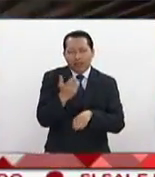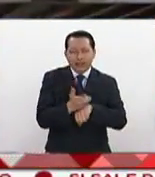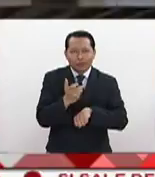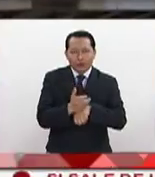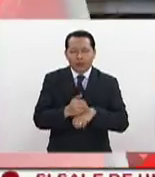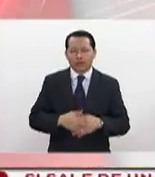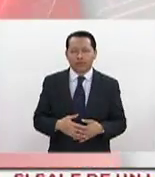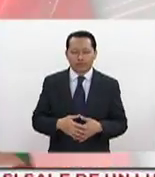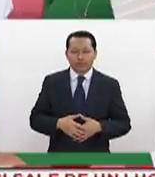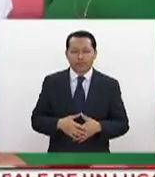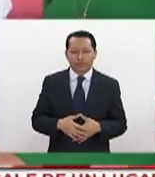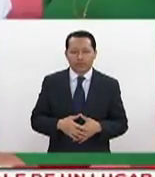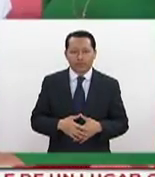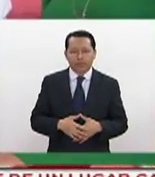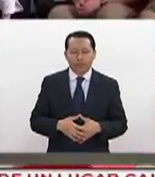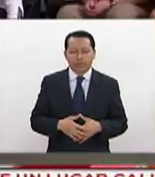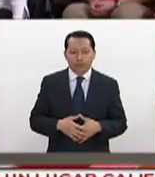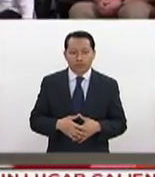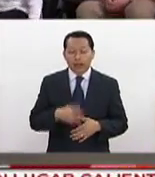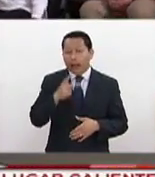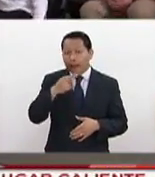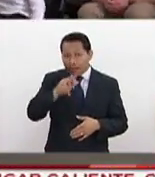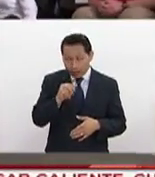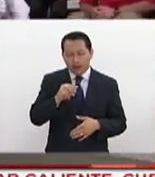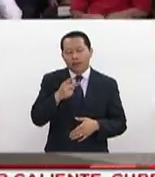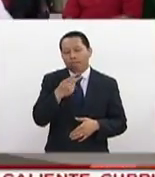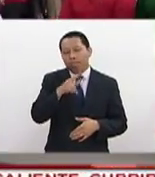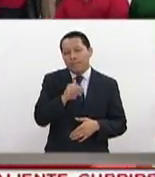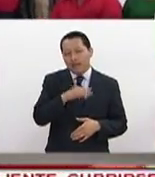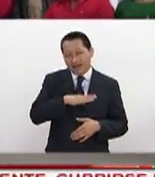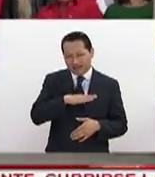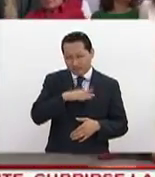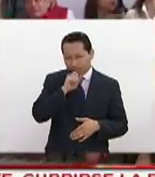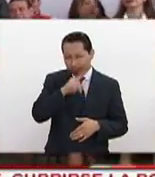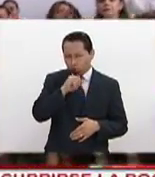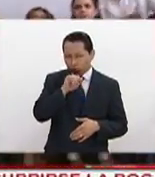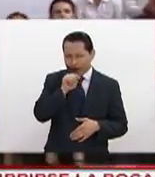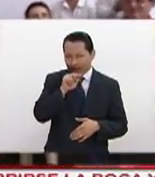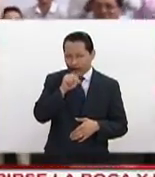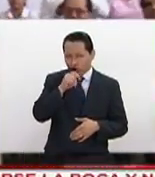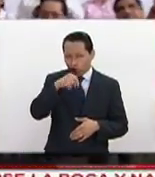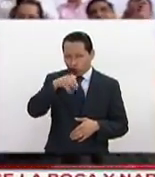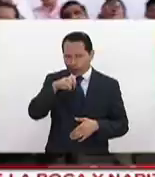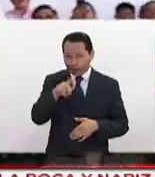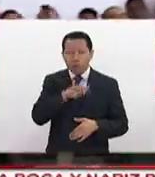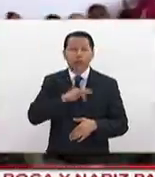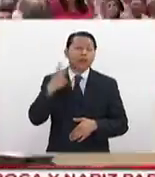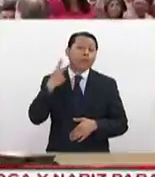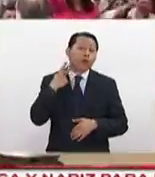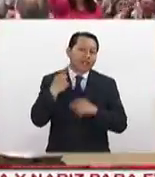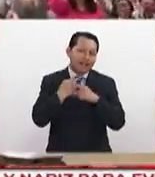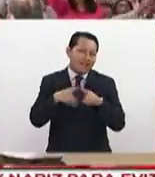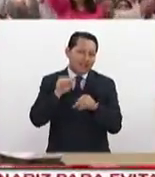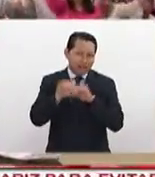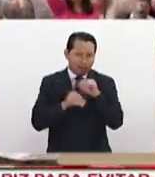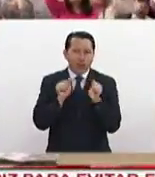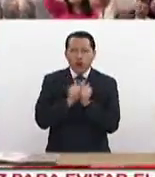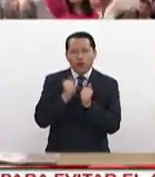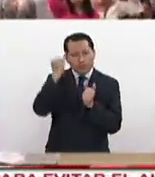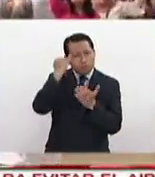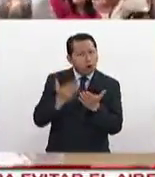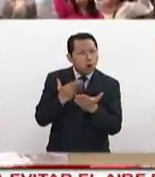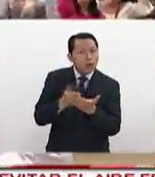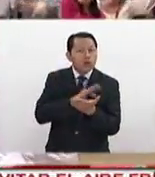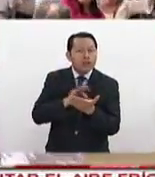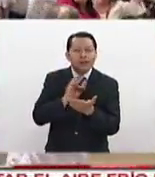Unidos. El precandidato del PRI, José Antonio Meade, considera necesaria crear una política distinta, con propuestas que ayuden